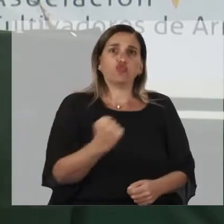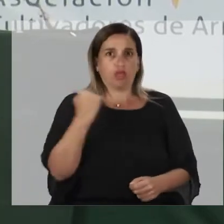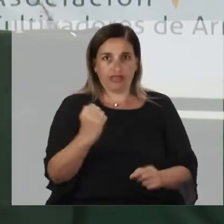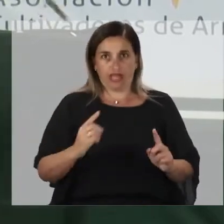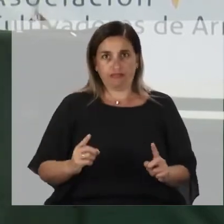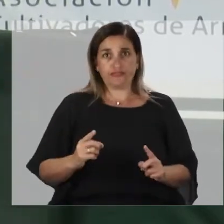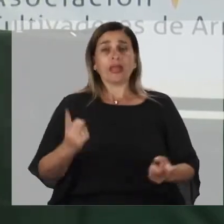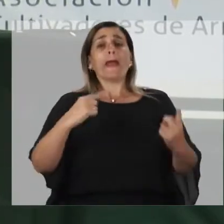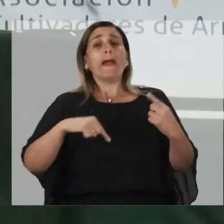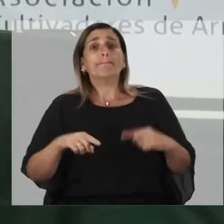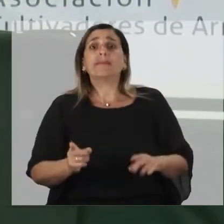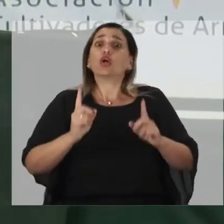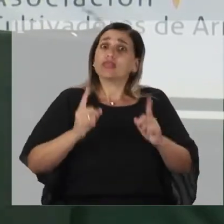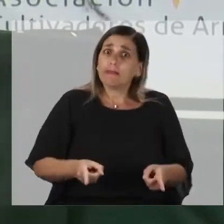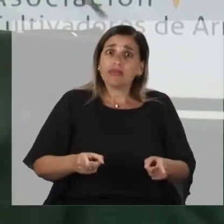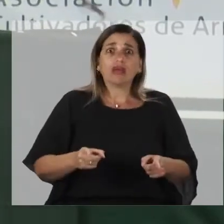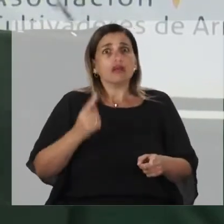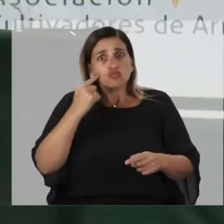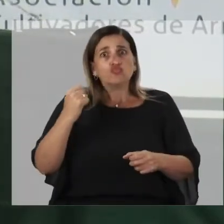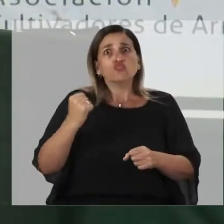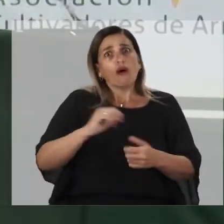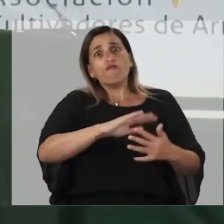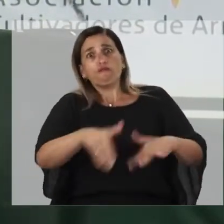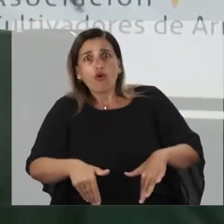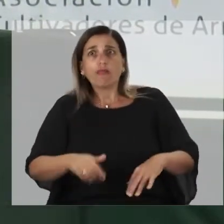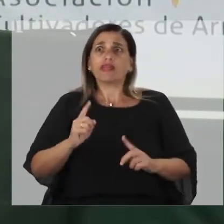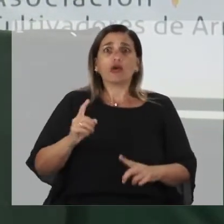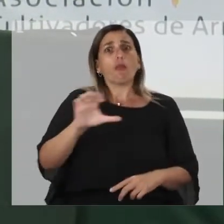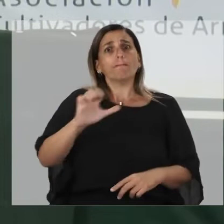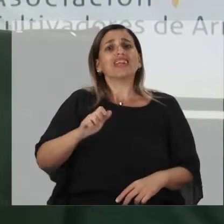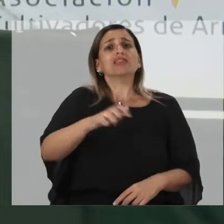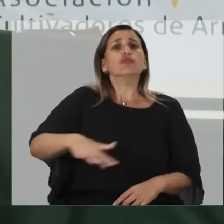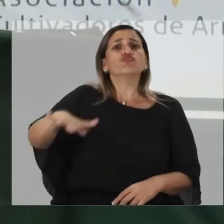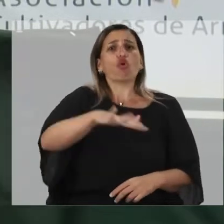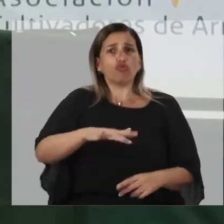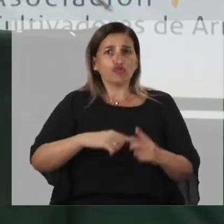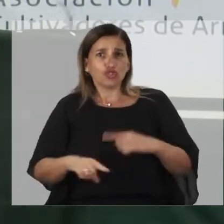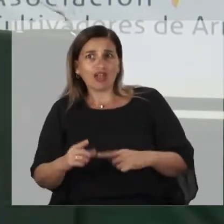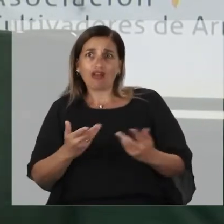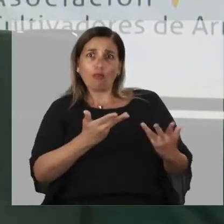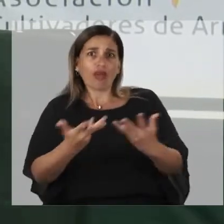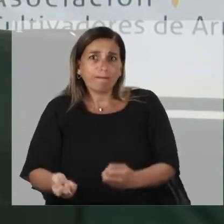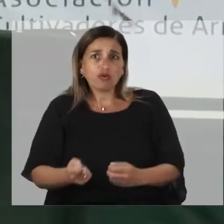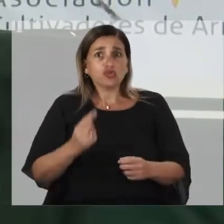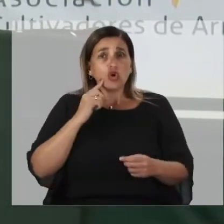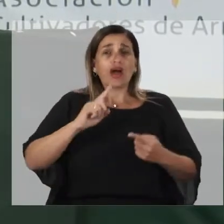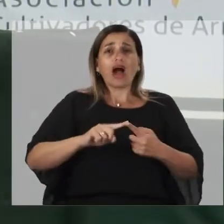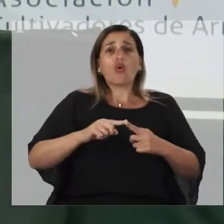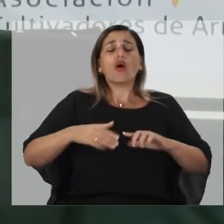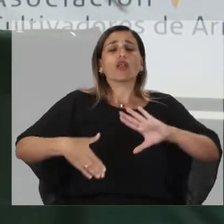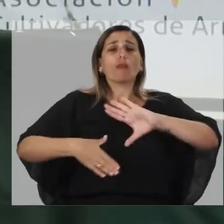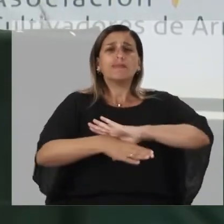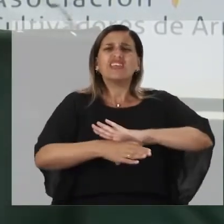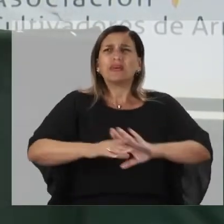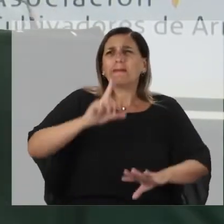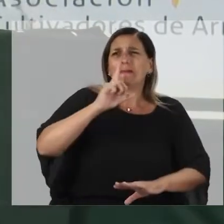ha sido muy importante, pero no ha dejado también de tener una función social. El acuerdo que tuvo con el Mides,